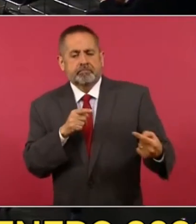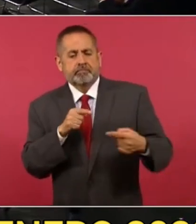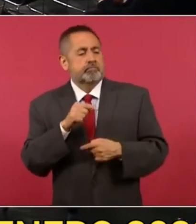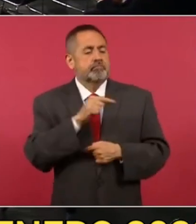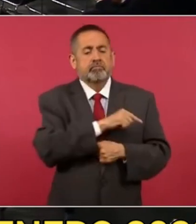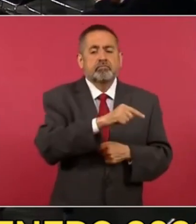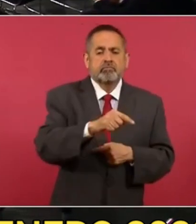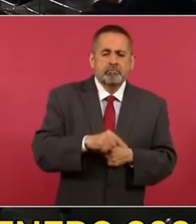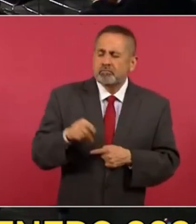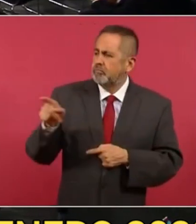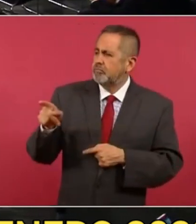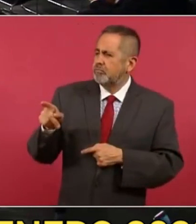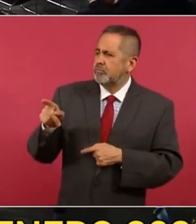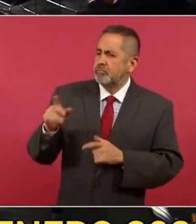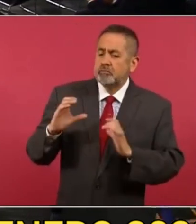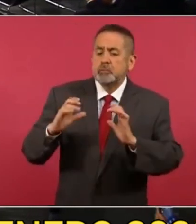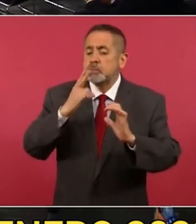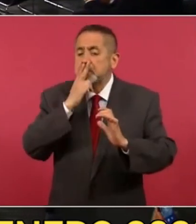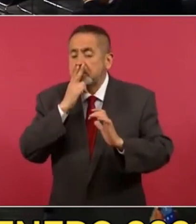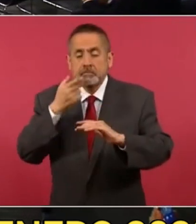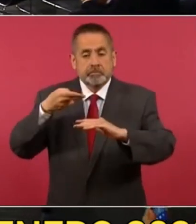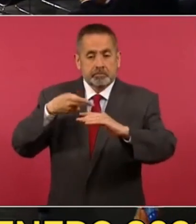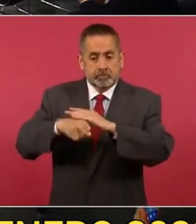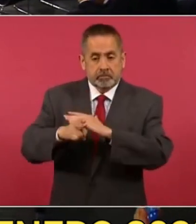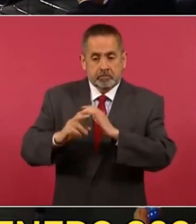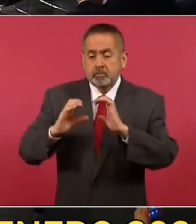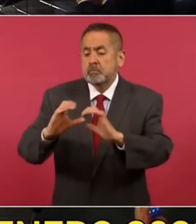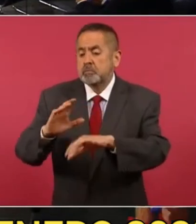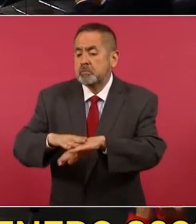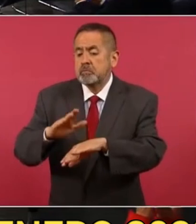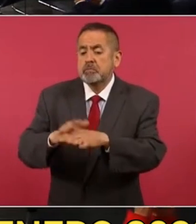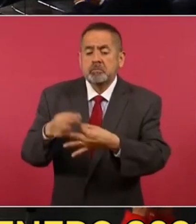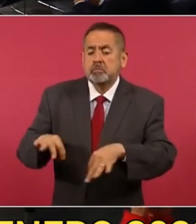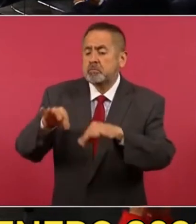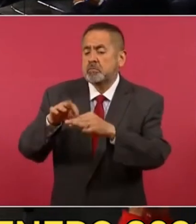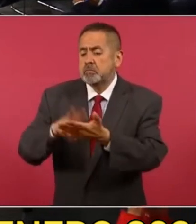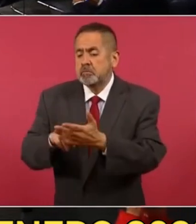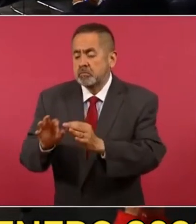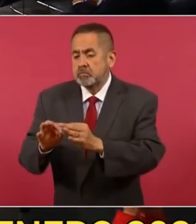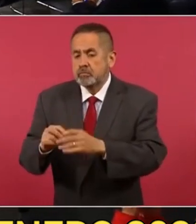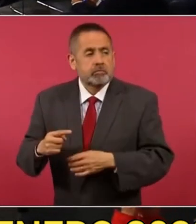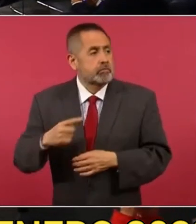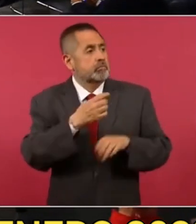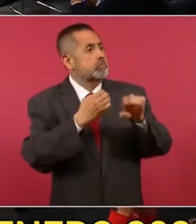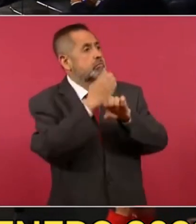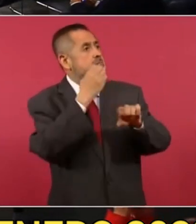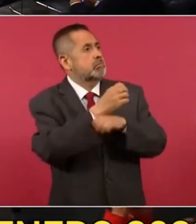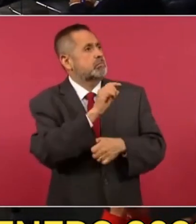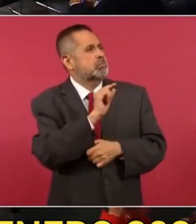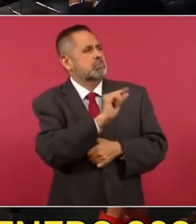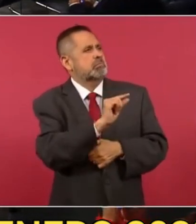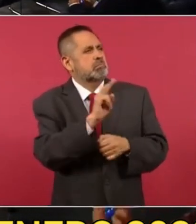de que cuidan más el metro, ese es el mensaje, que 29 estados. Se